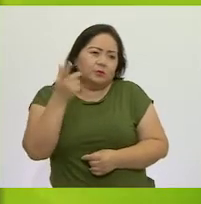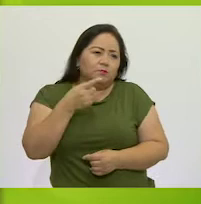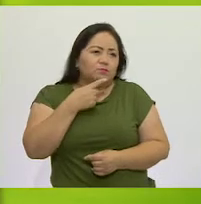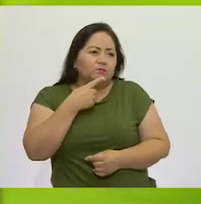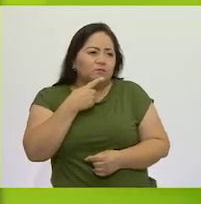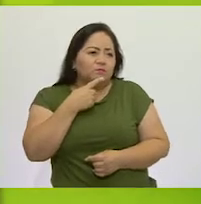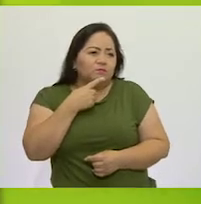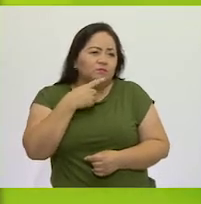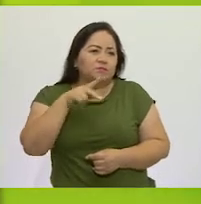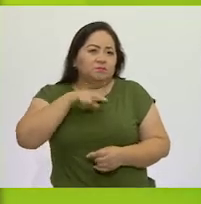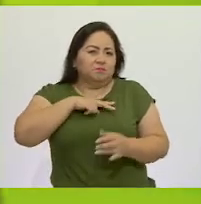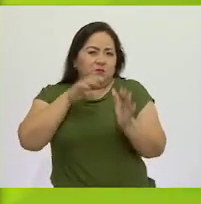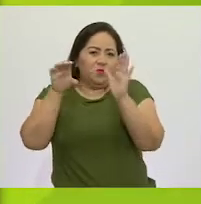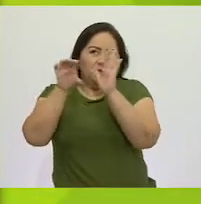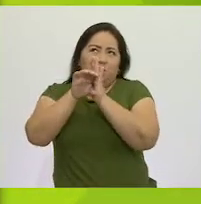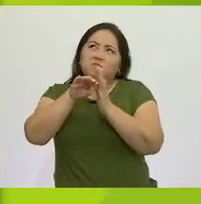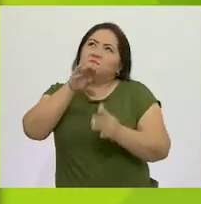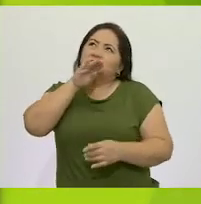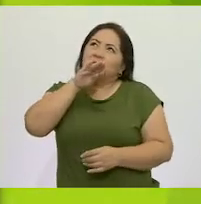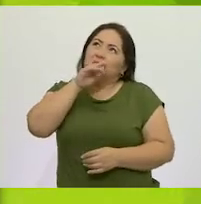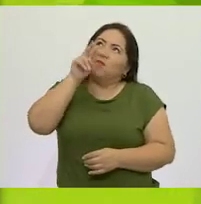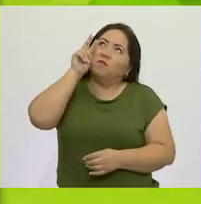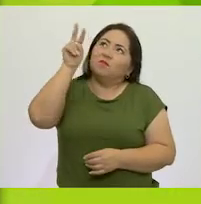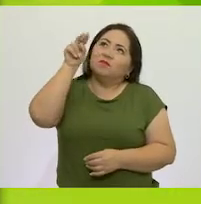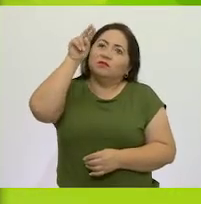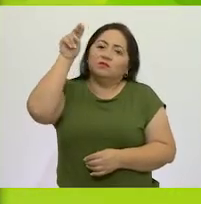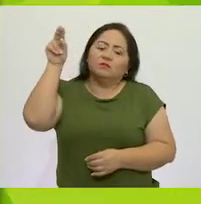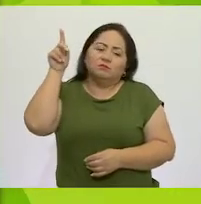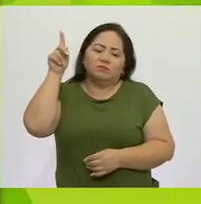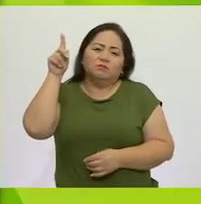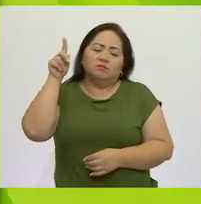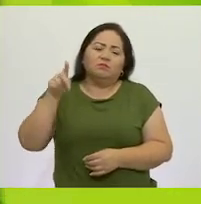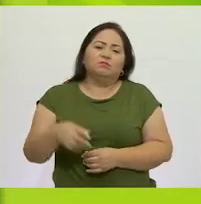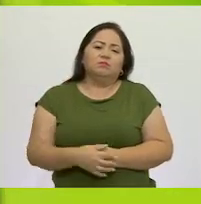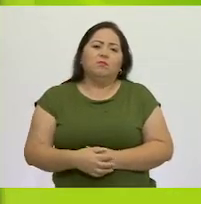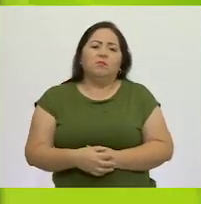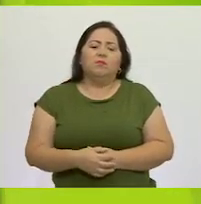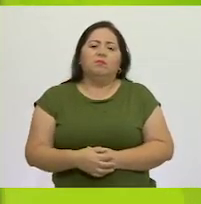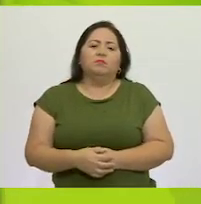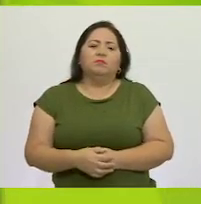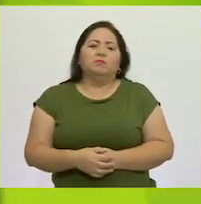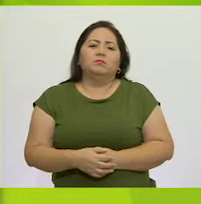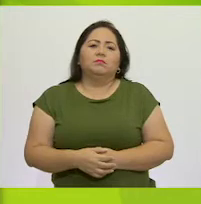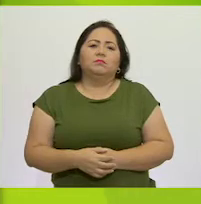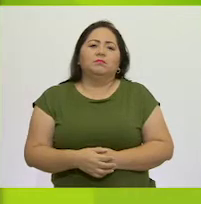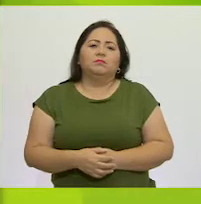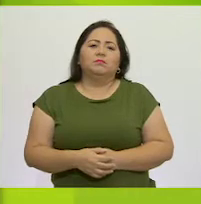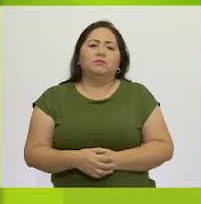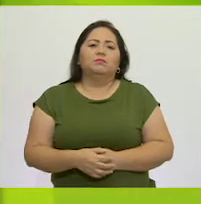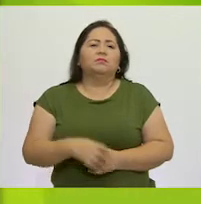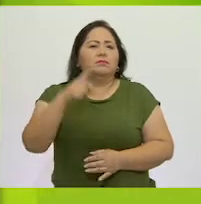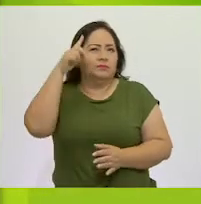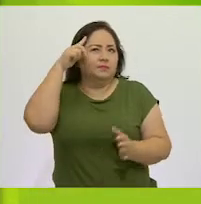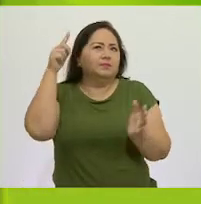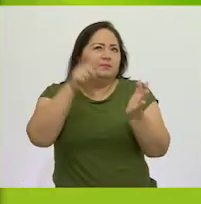el cuarto de mi madrina. Se queda que